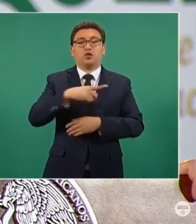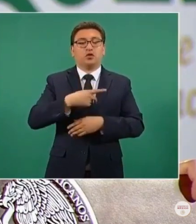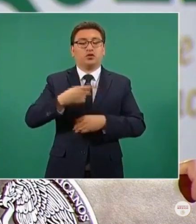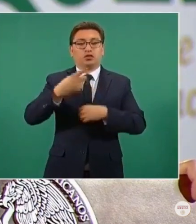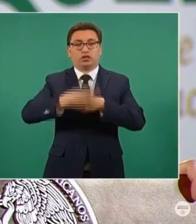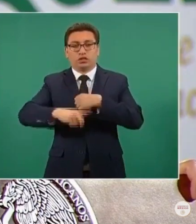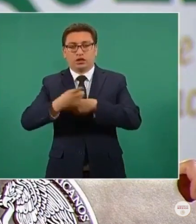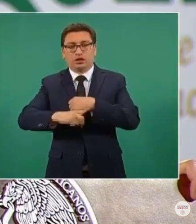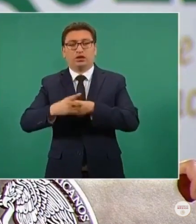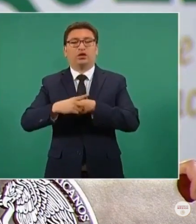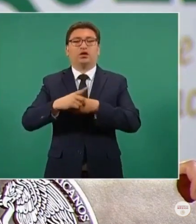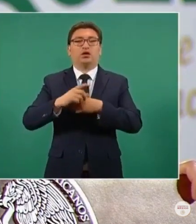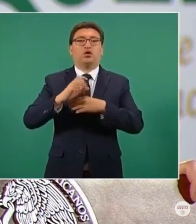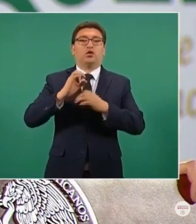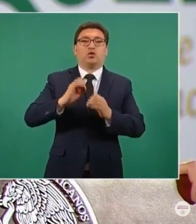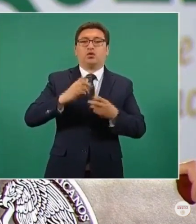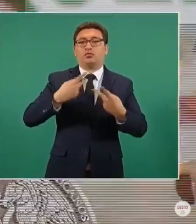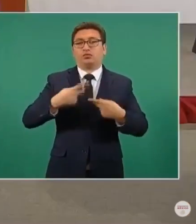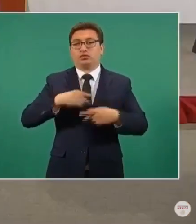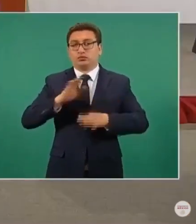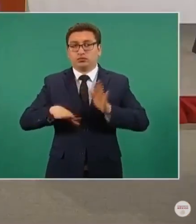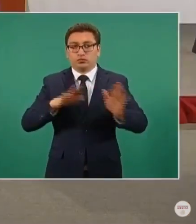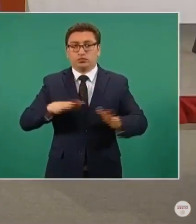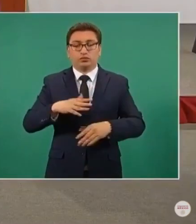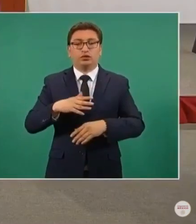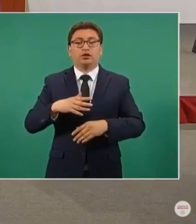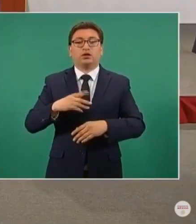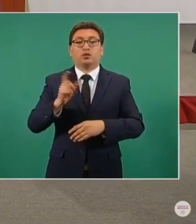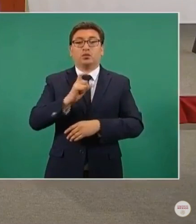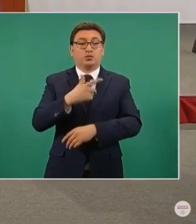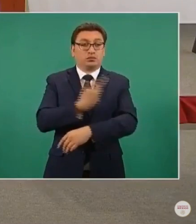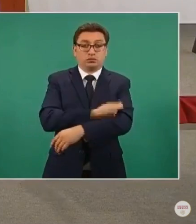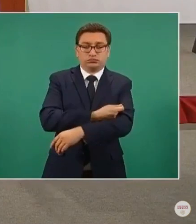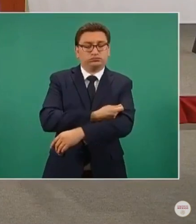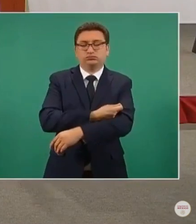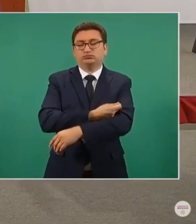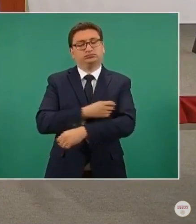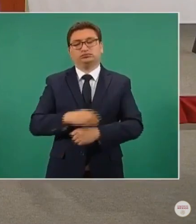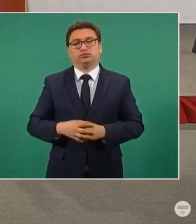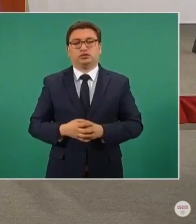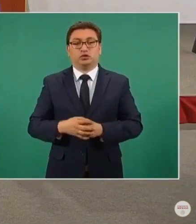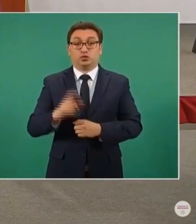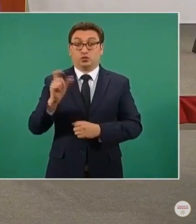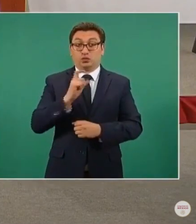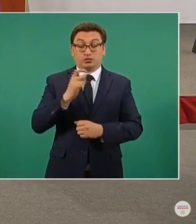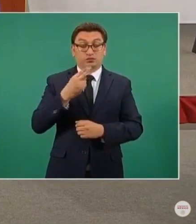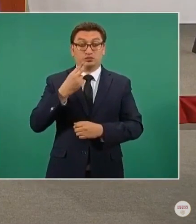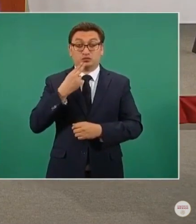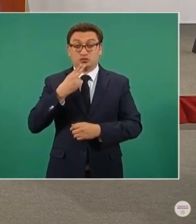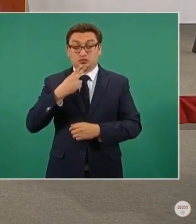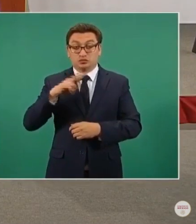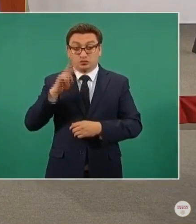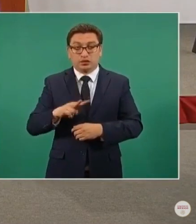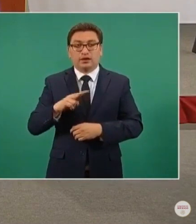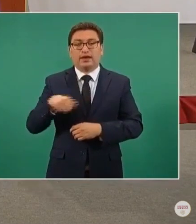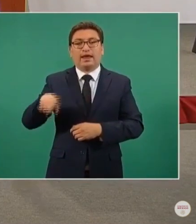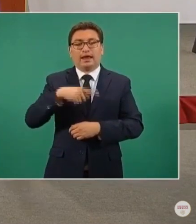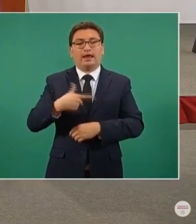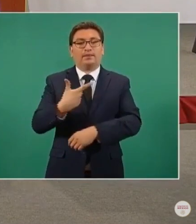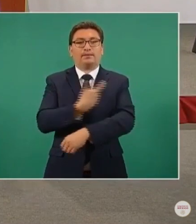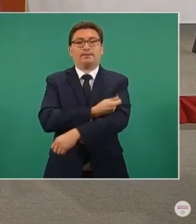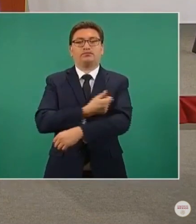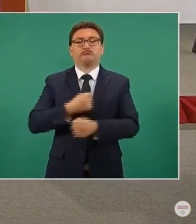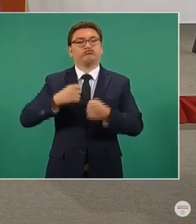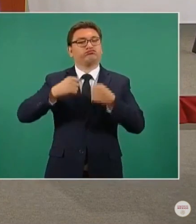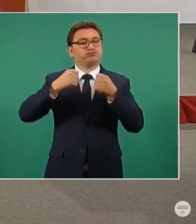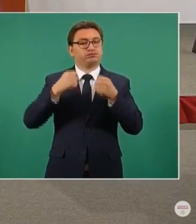permanente o ha perdido la vida por las vacunas, lo que demuestra nuevamente ya en su uso real que son vacunas seguras,